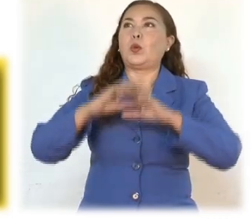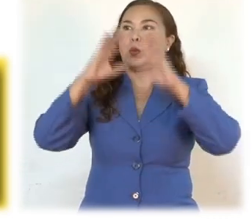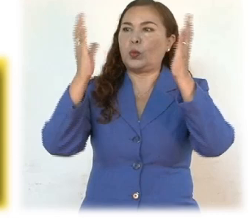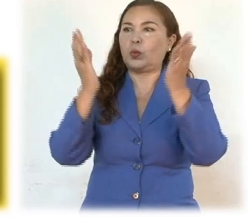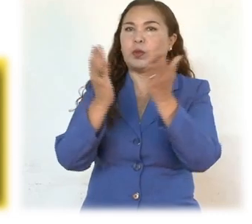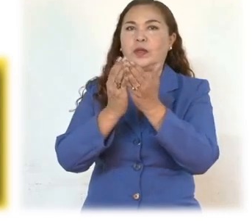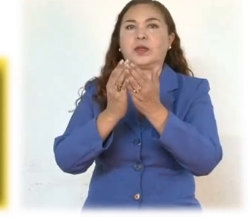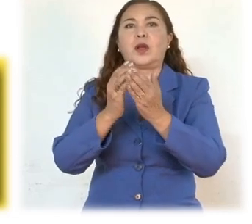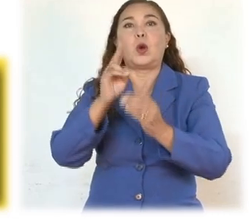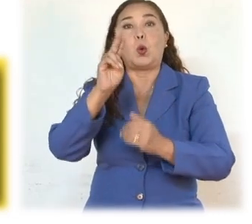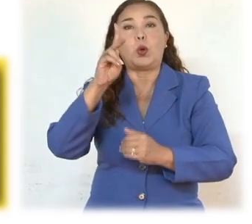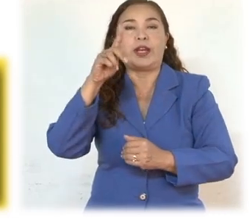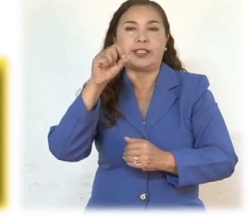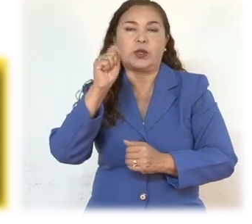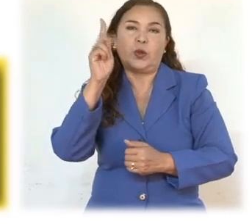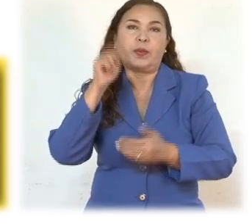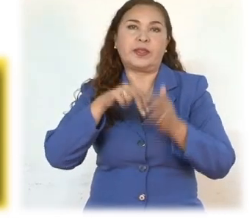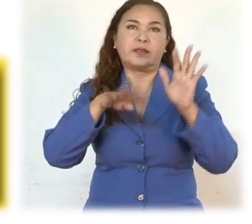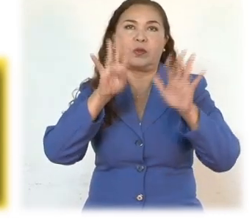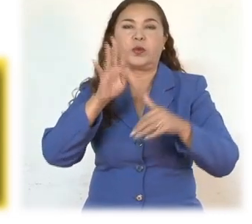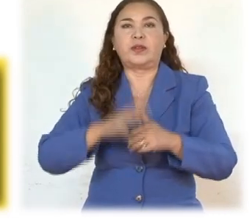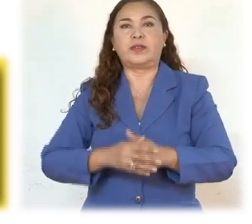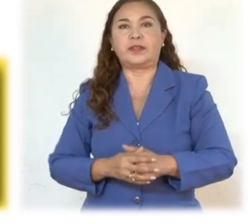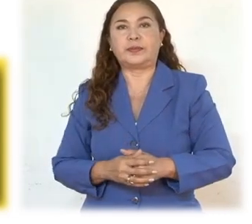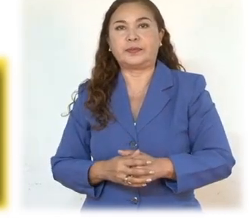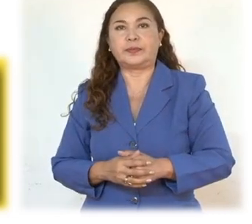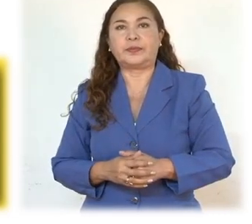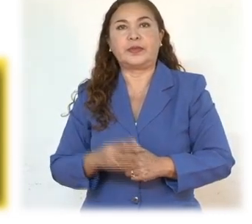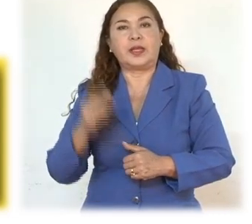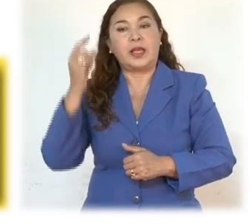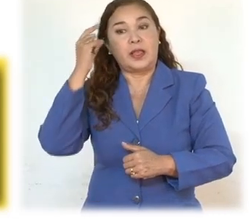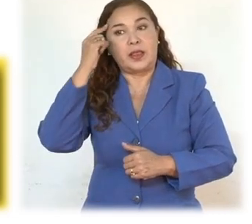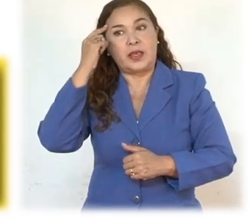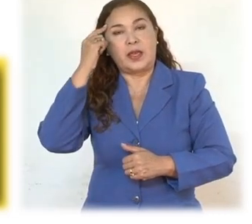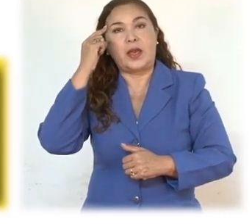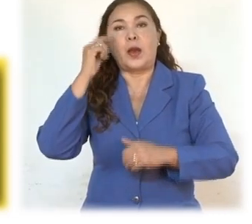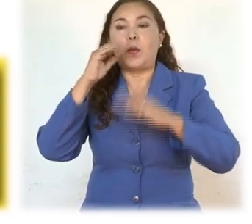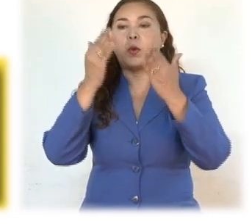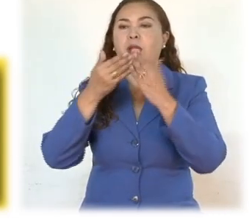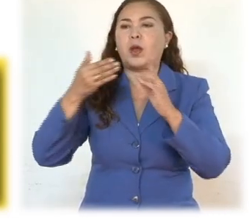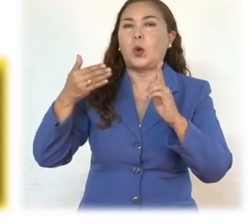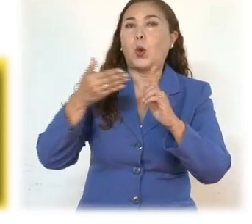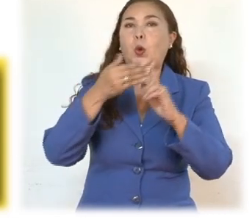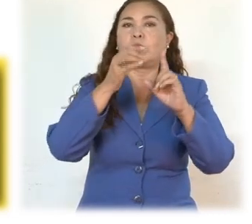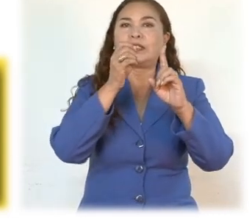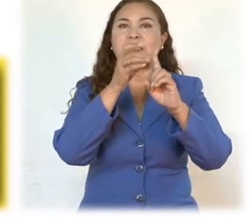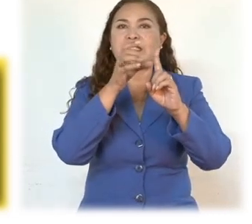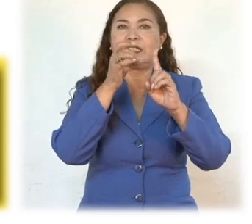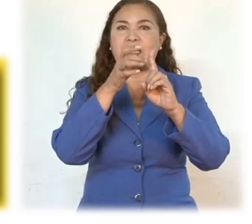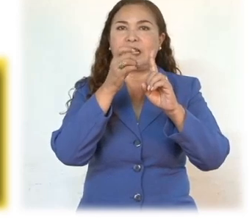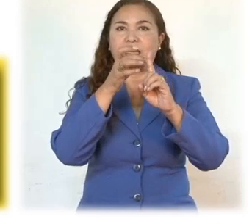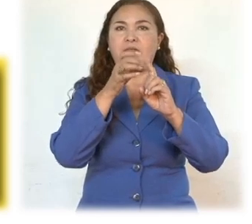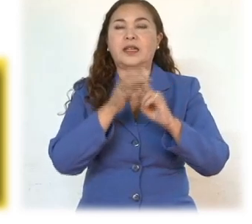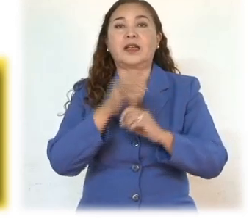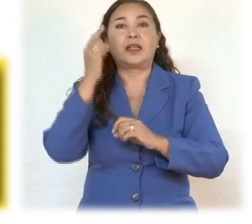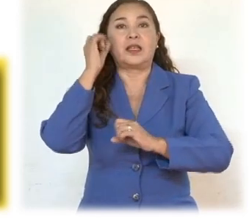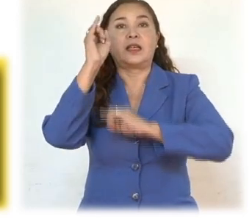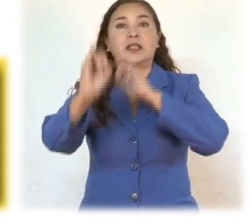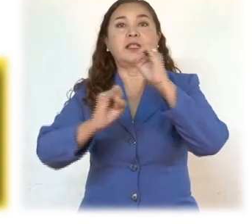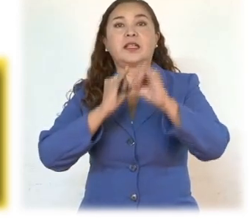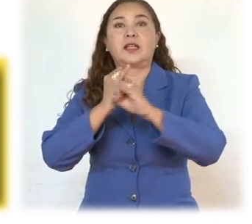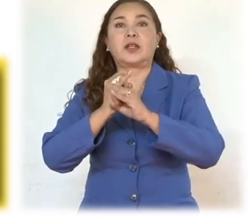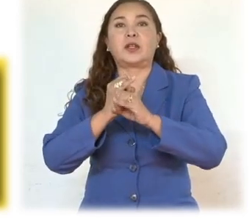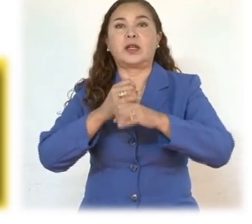humanidad UNESCO 2019 día mundial de la lucha contra el sida día